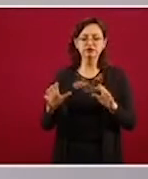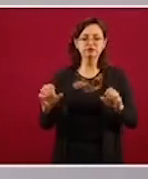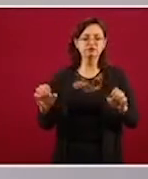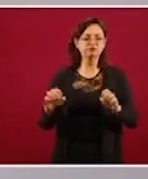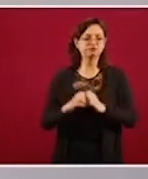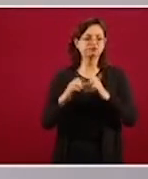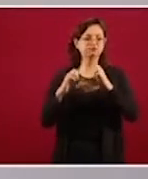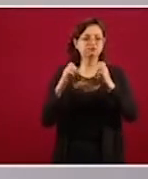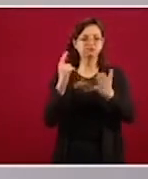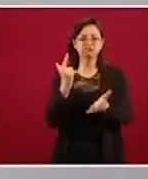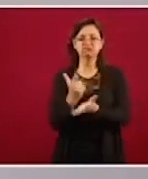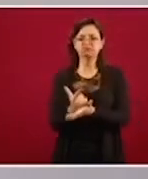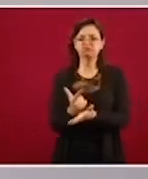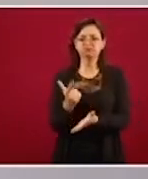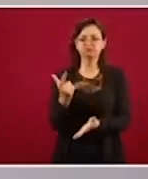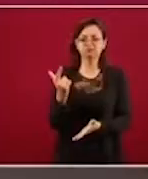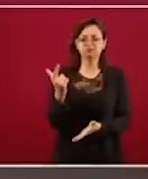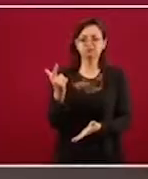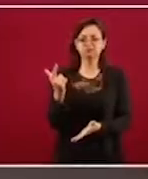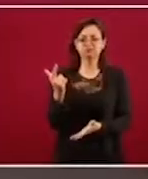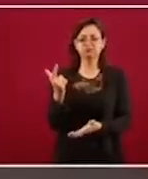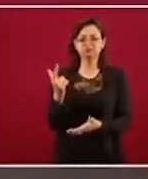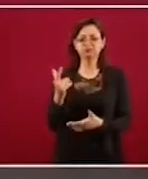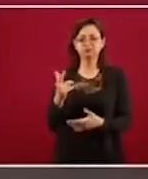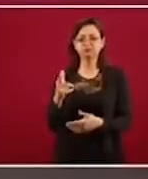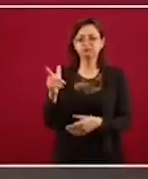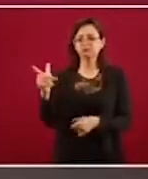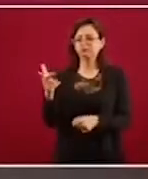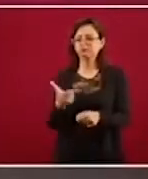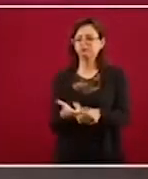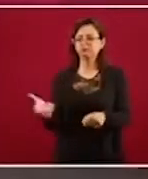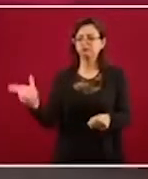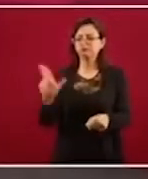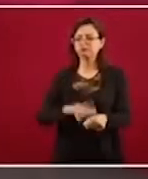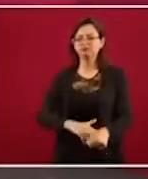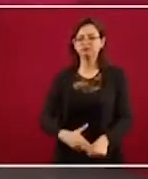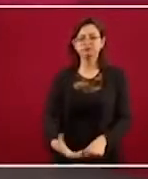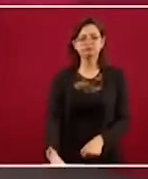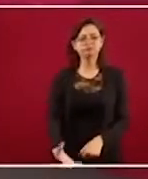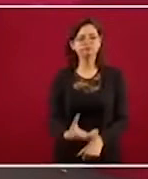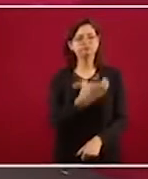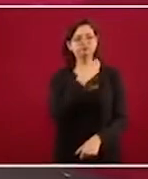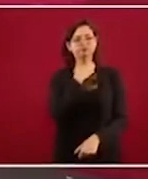emergencia que nos sature los hospitales.